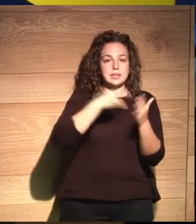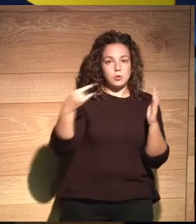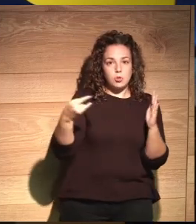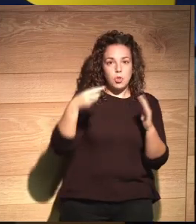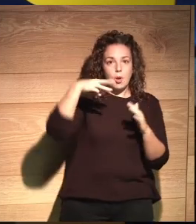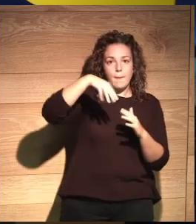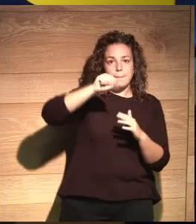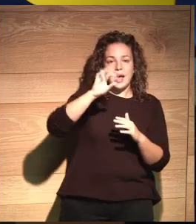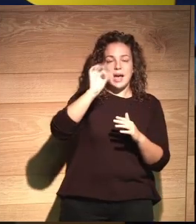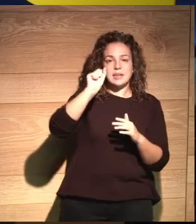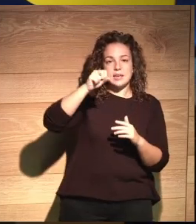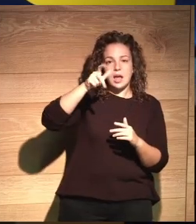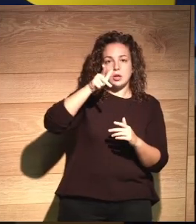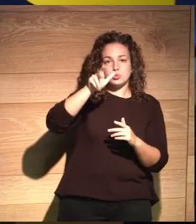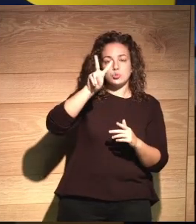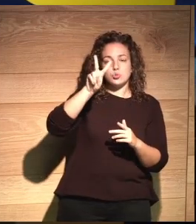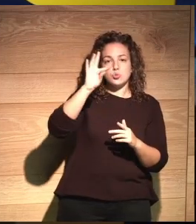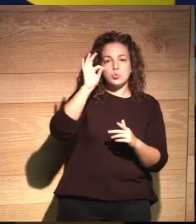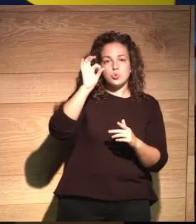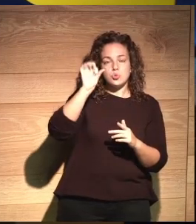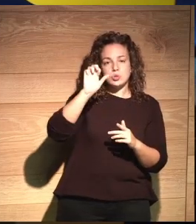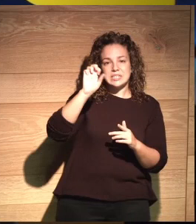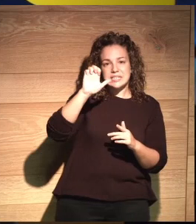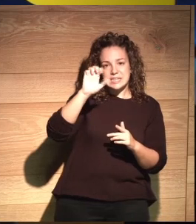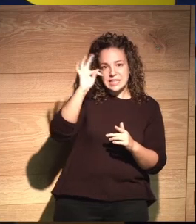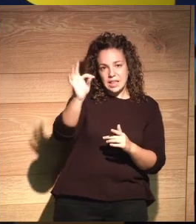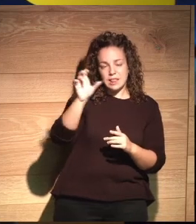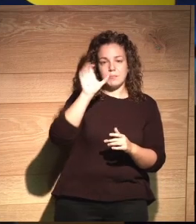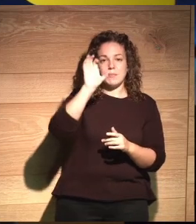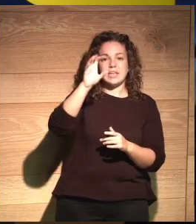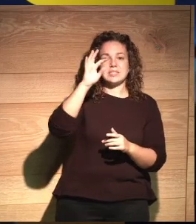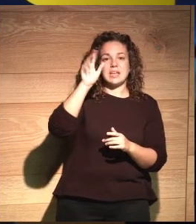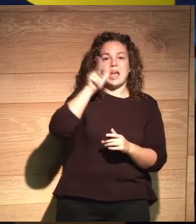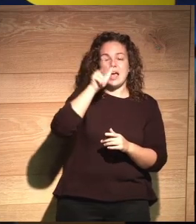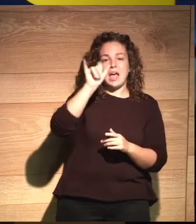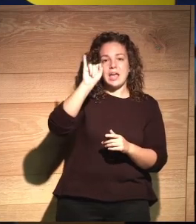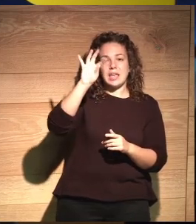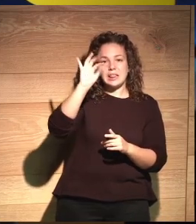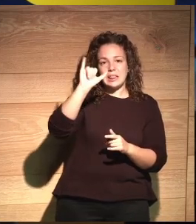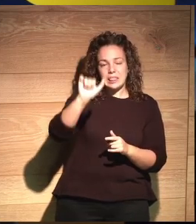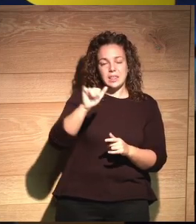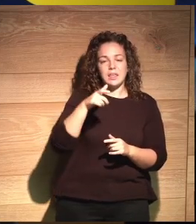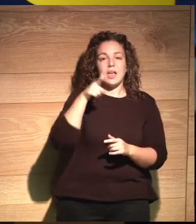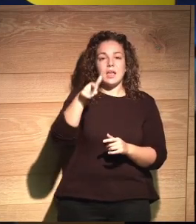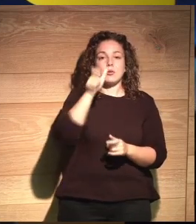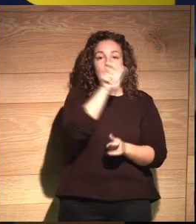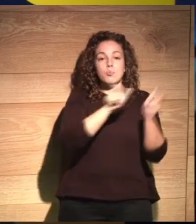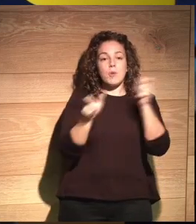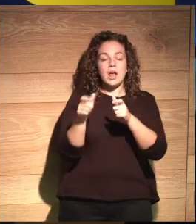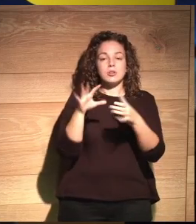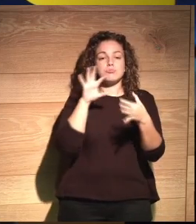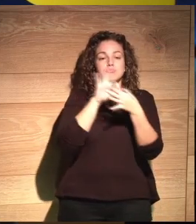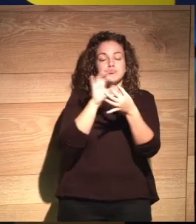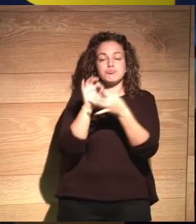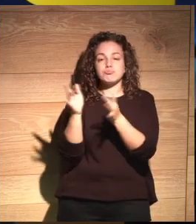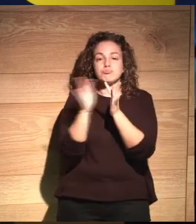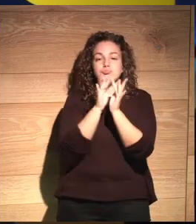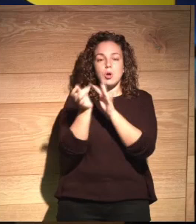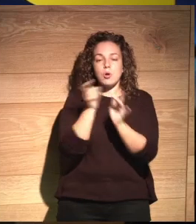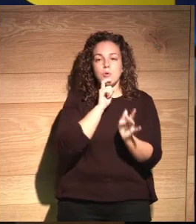massachusetts maytín y ahí se dedica justamente a analizar la interacción entre los humanos la tecnología